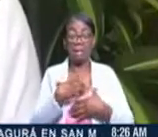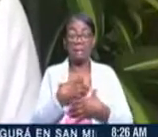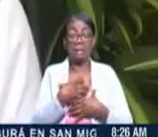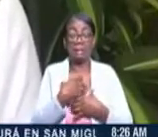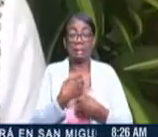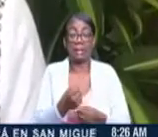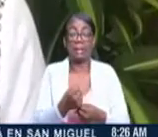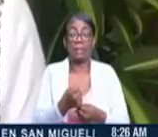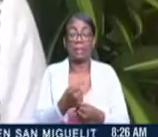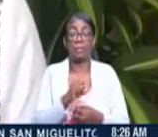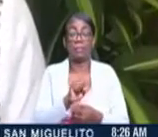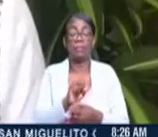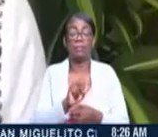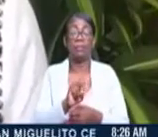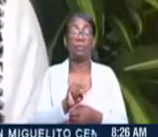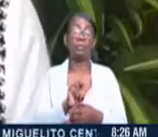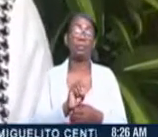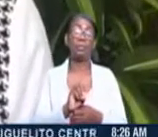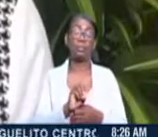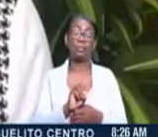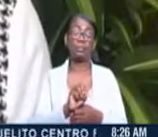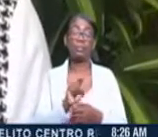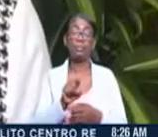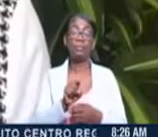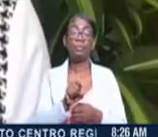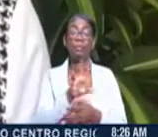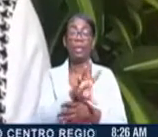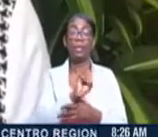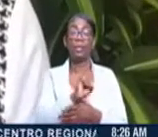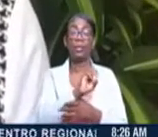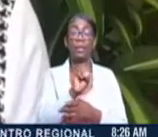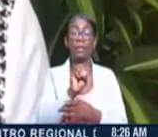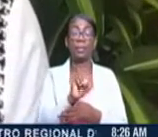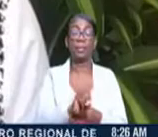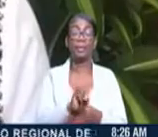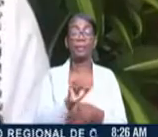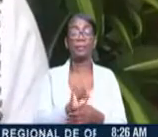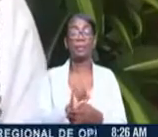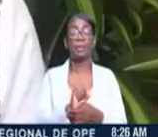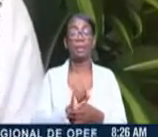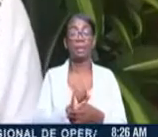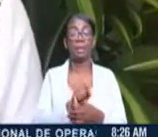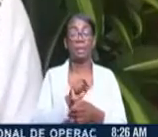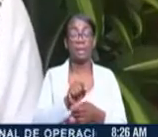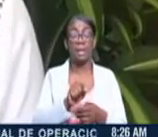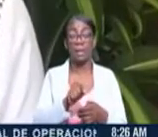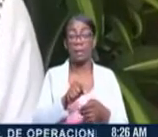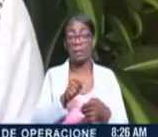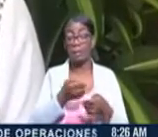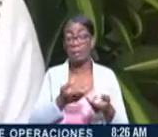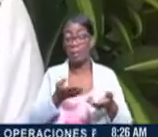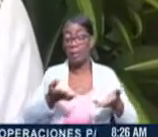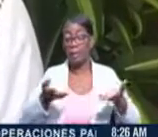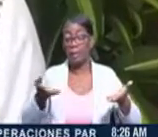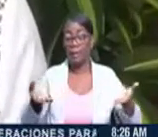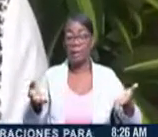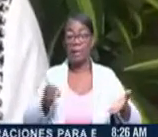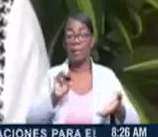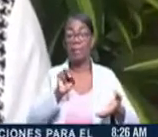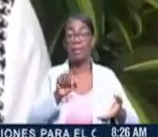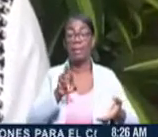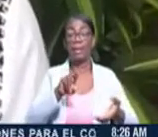por otro lado, esto, el 50% del marisco que nosotros consumimos hoy por hoy viene